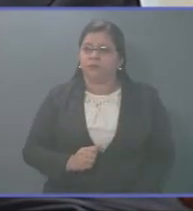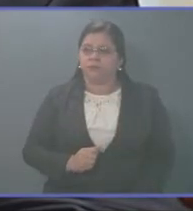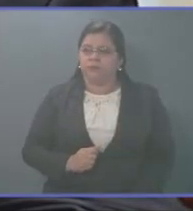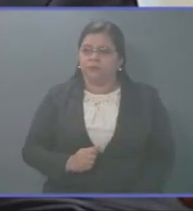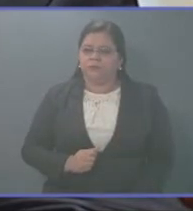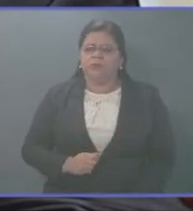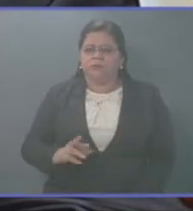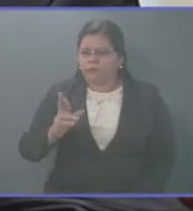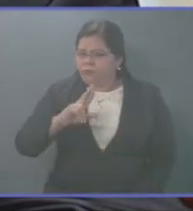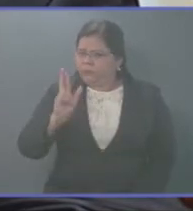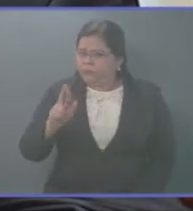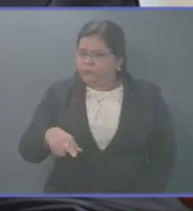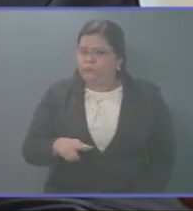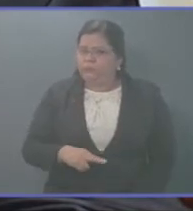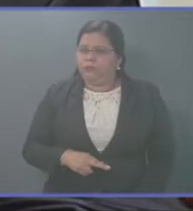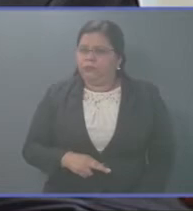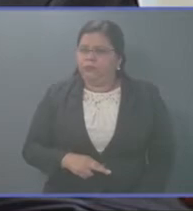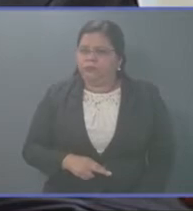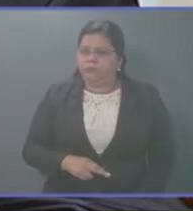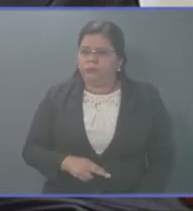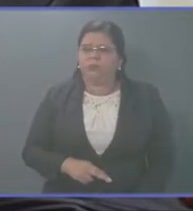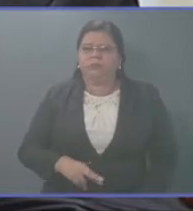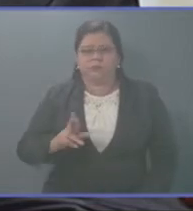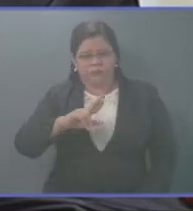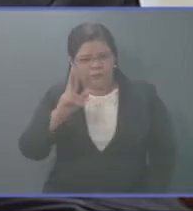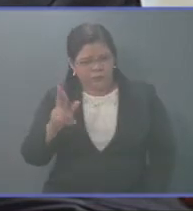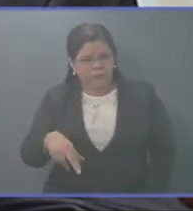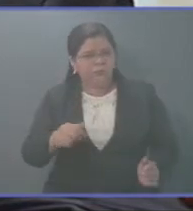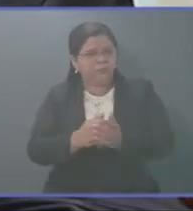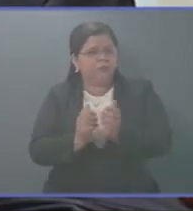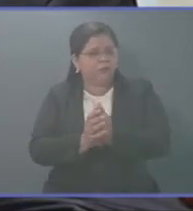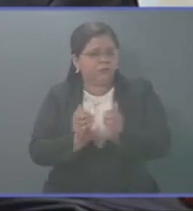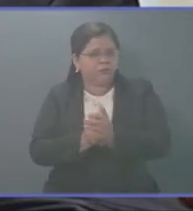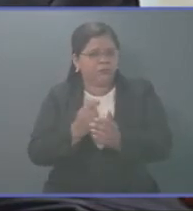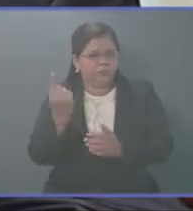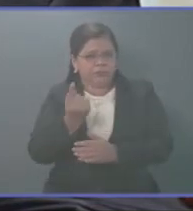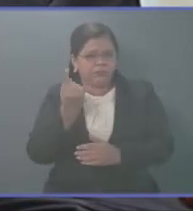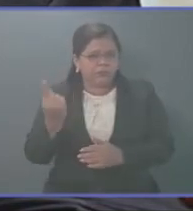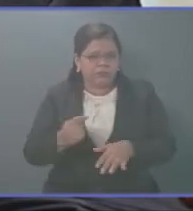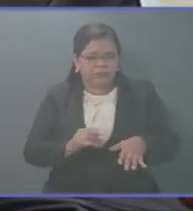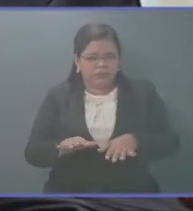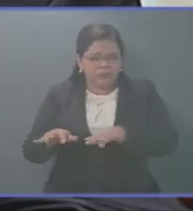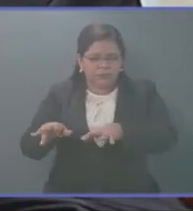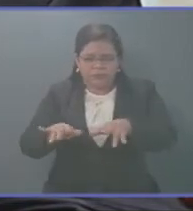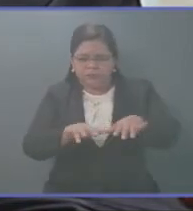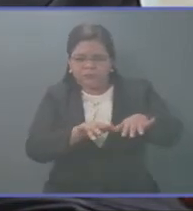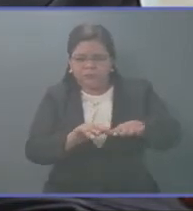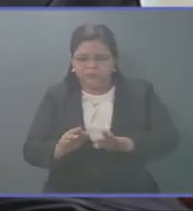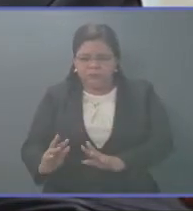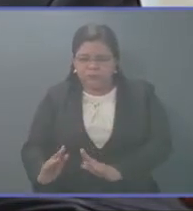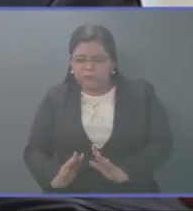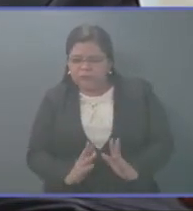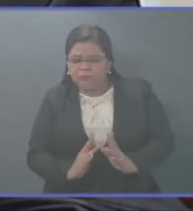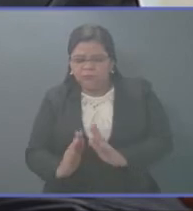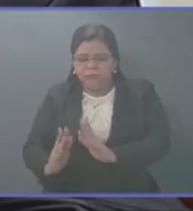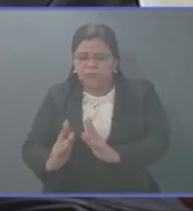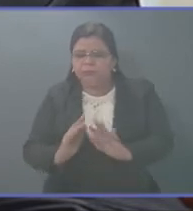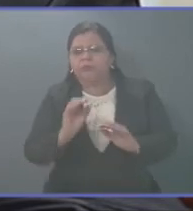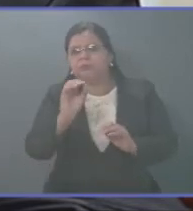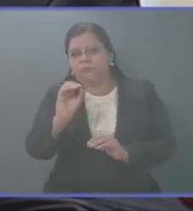¿Será realmente un problema solo de algas o hay algo